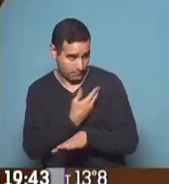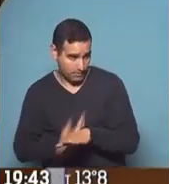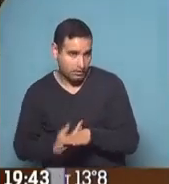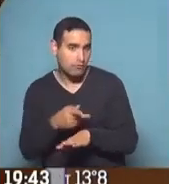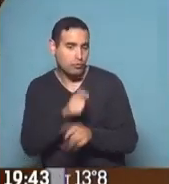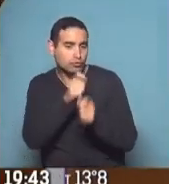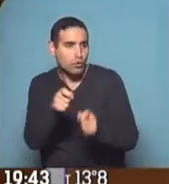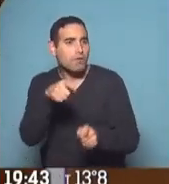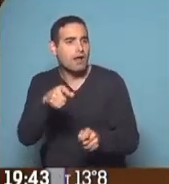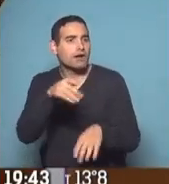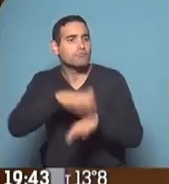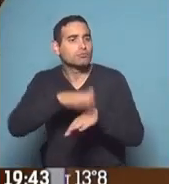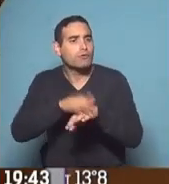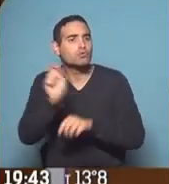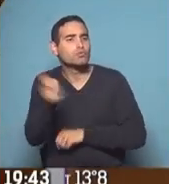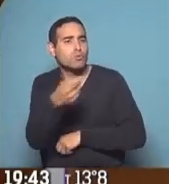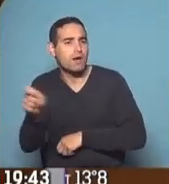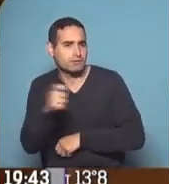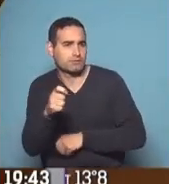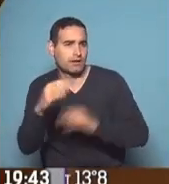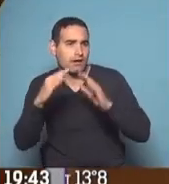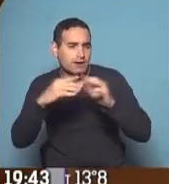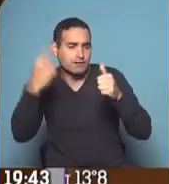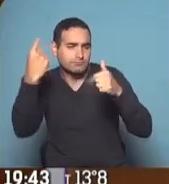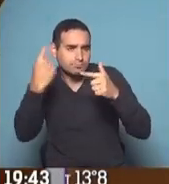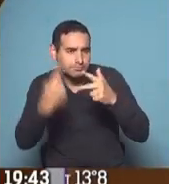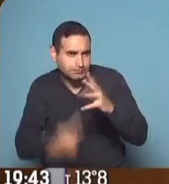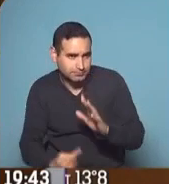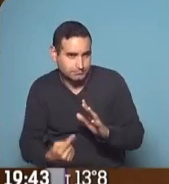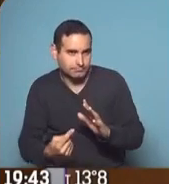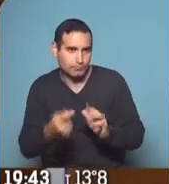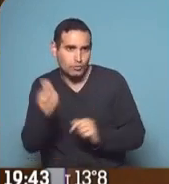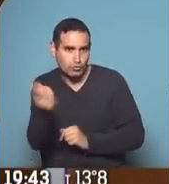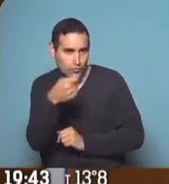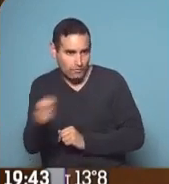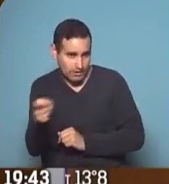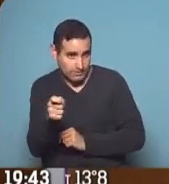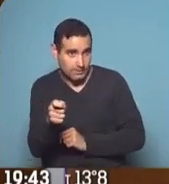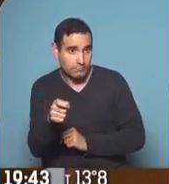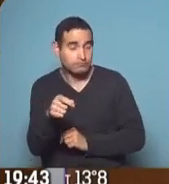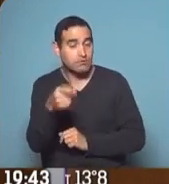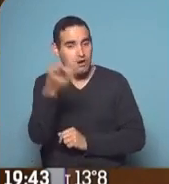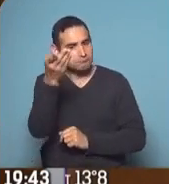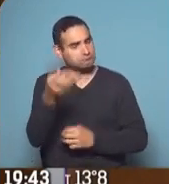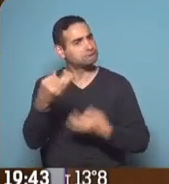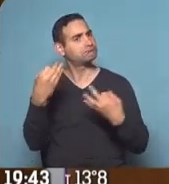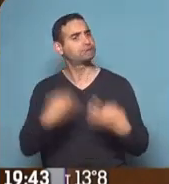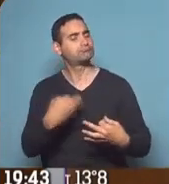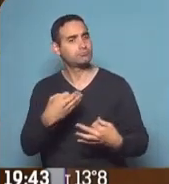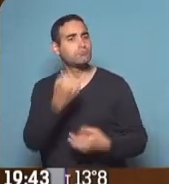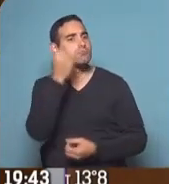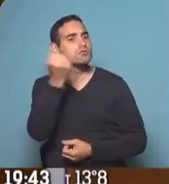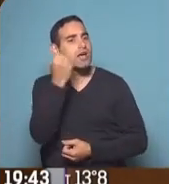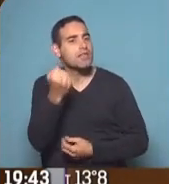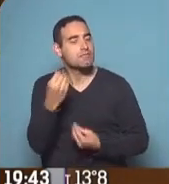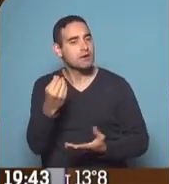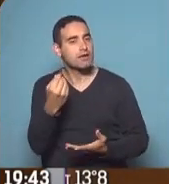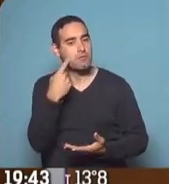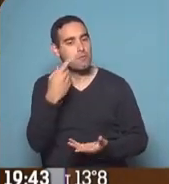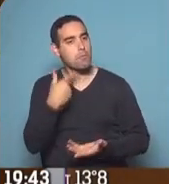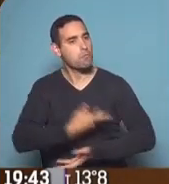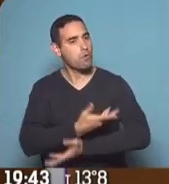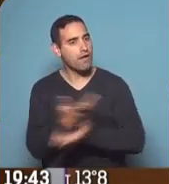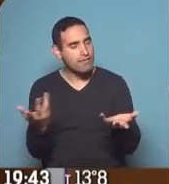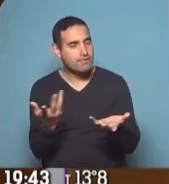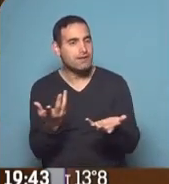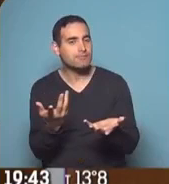la subasta de estos bienes me parece que sirve este ejemplo para poner sobre luz y de echar luz